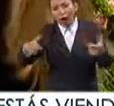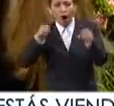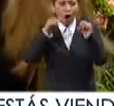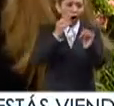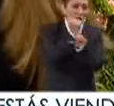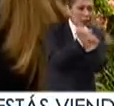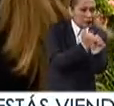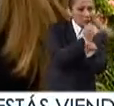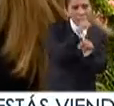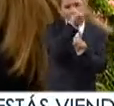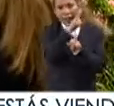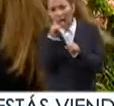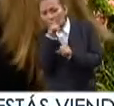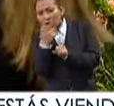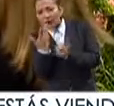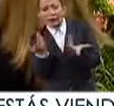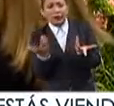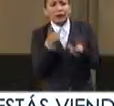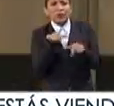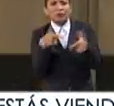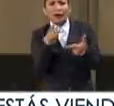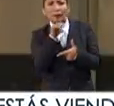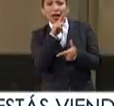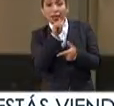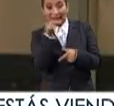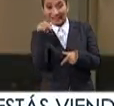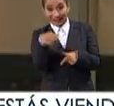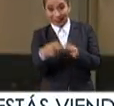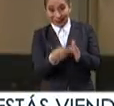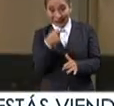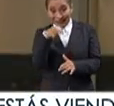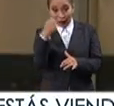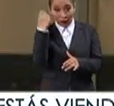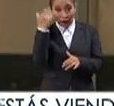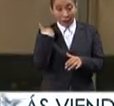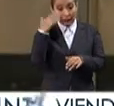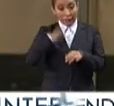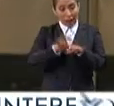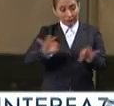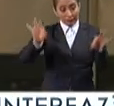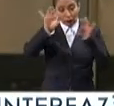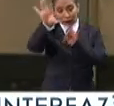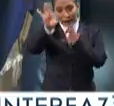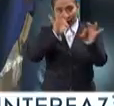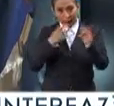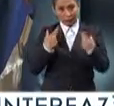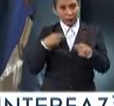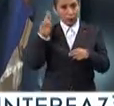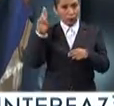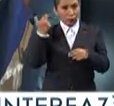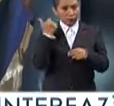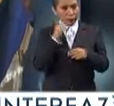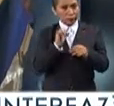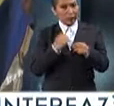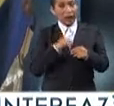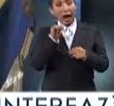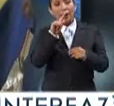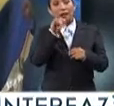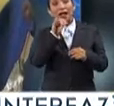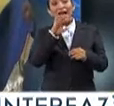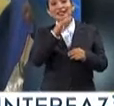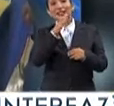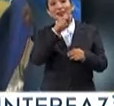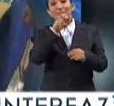investigación en lingüística aplicada en esta edición destacaron las participaciones de catedráticos como álvaro